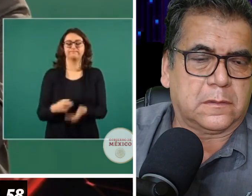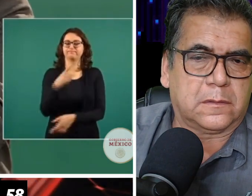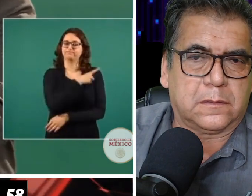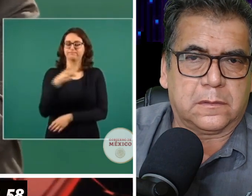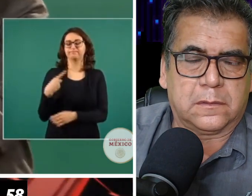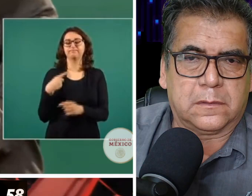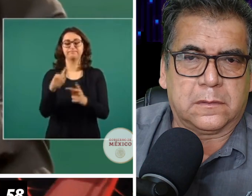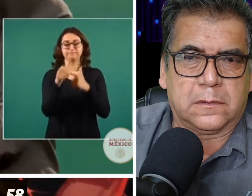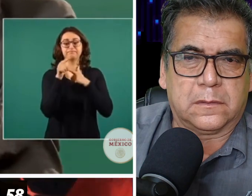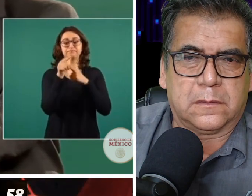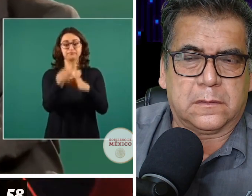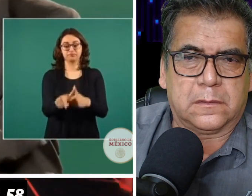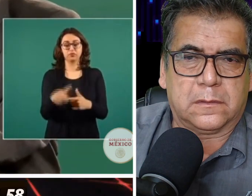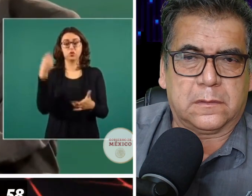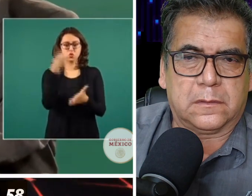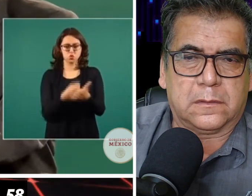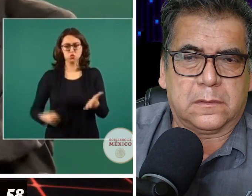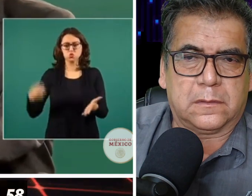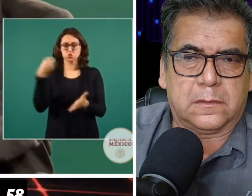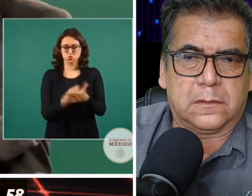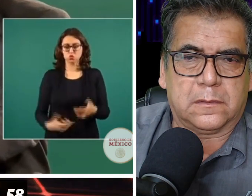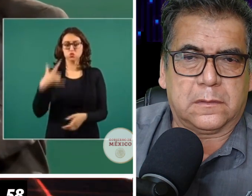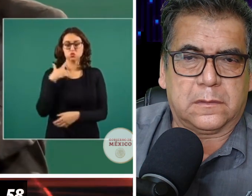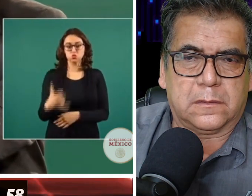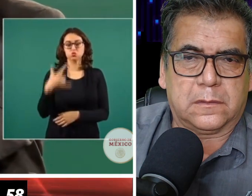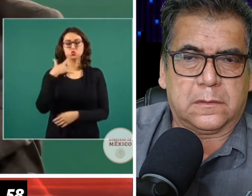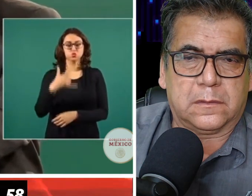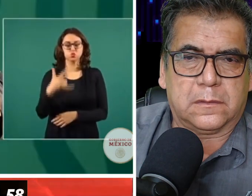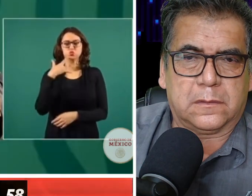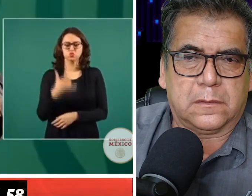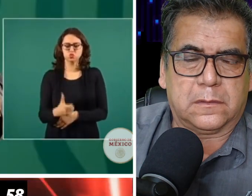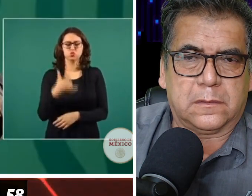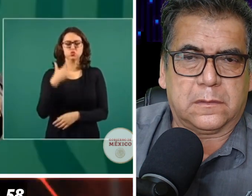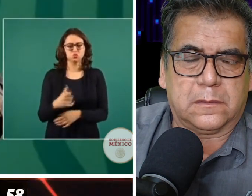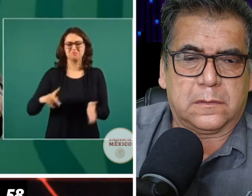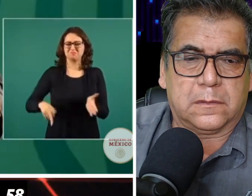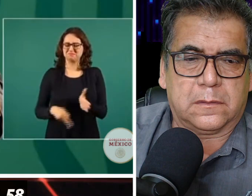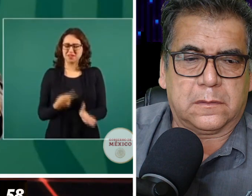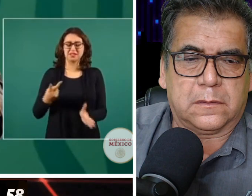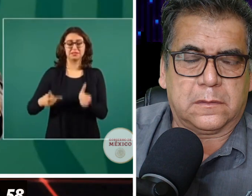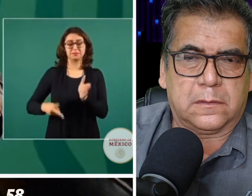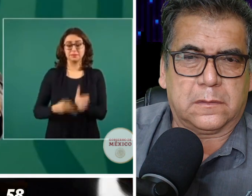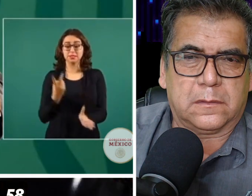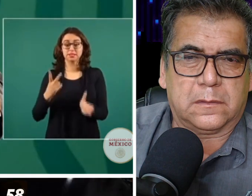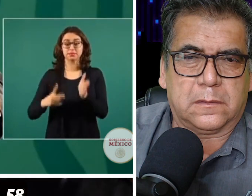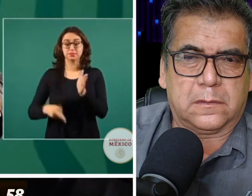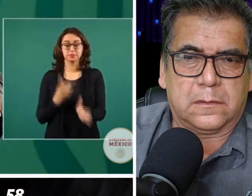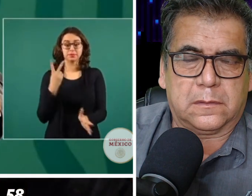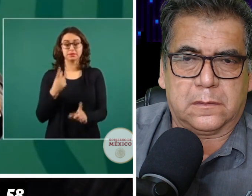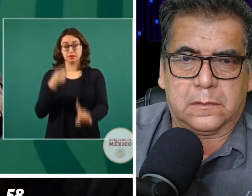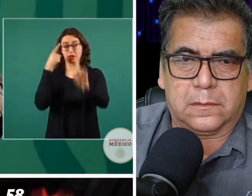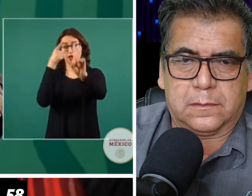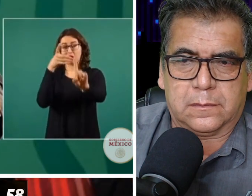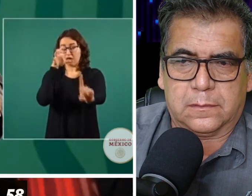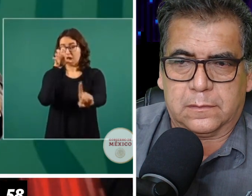No dejar de luchar. Hay que ser muy perseverante cuando se lucha por una causa justa.